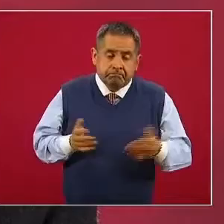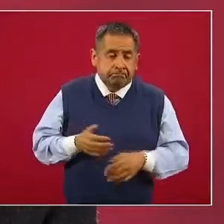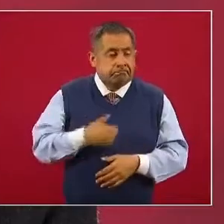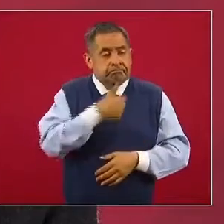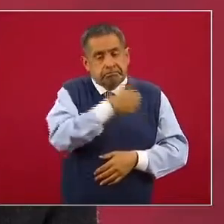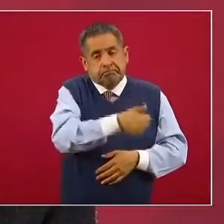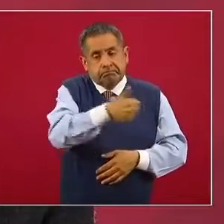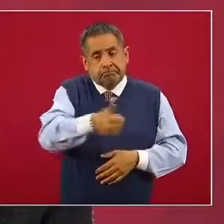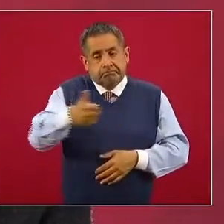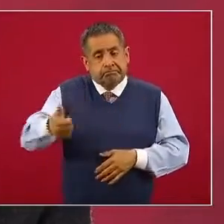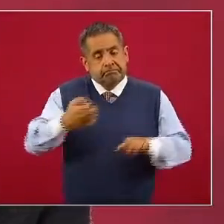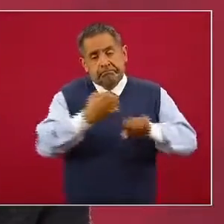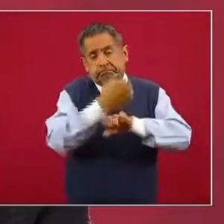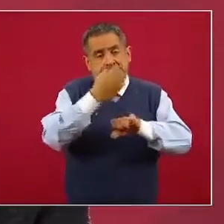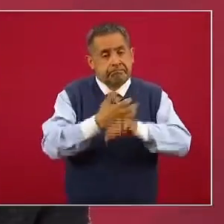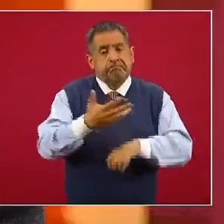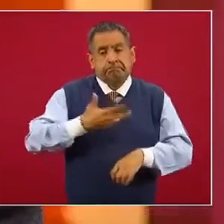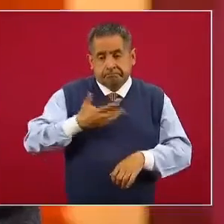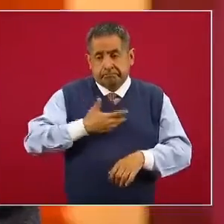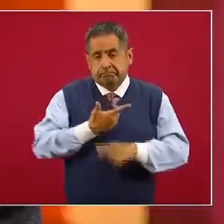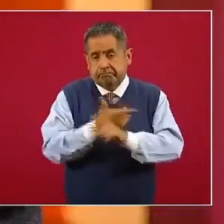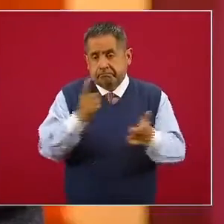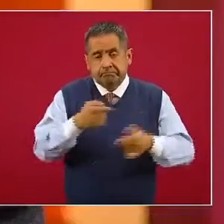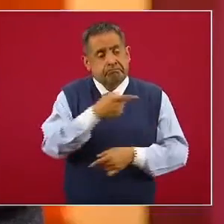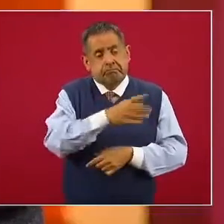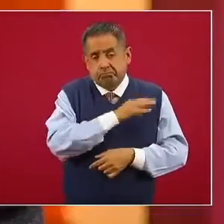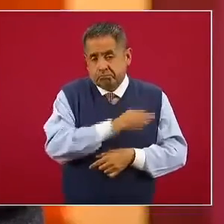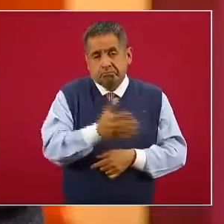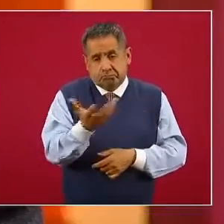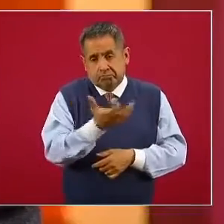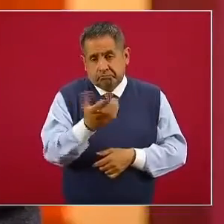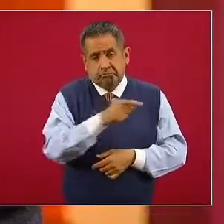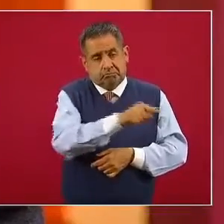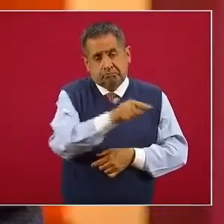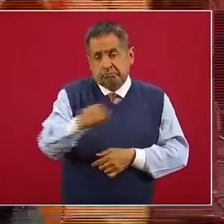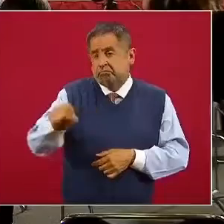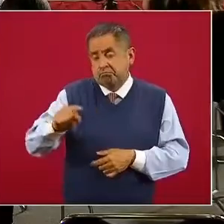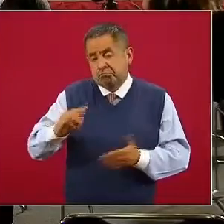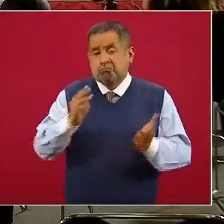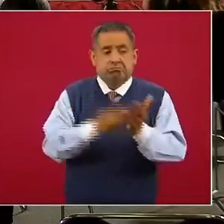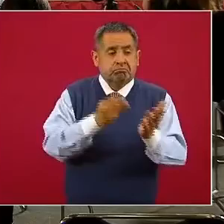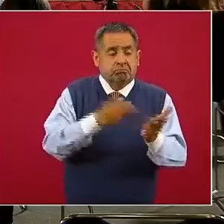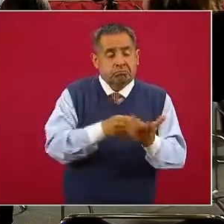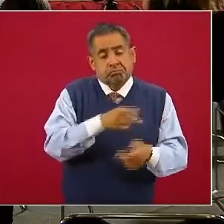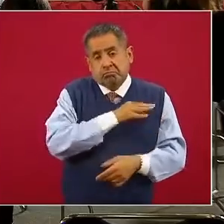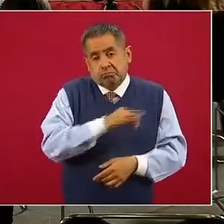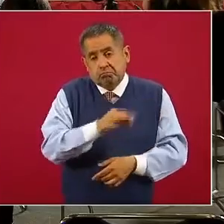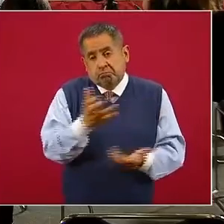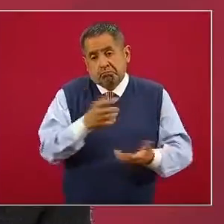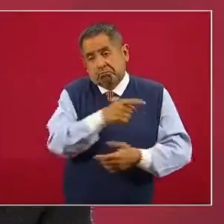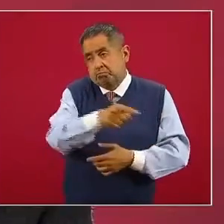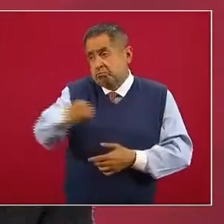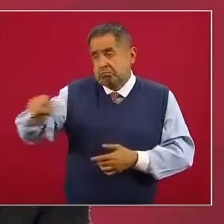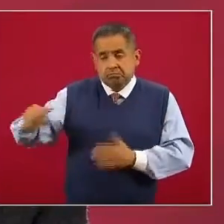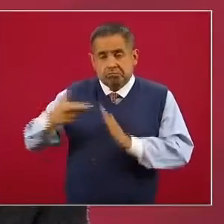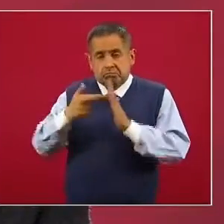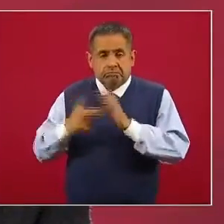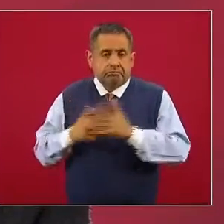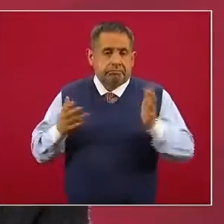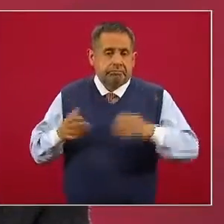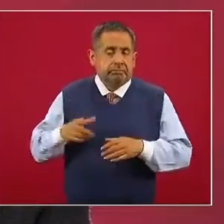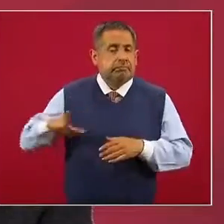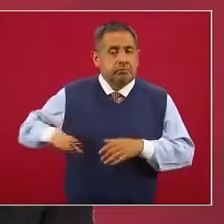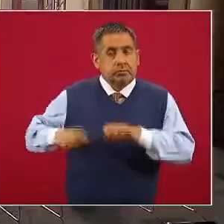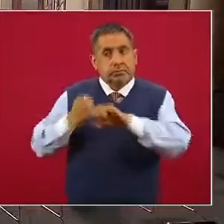y los gobiernos municipales pueden tener competencia al respecto para establecer algunas de estas medidas, sobre todo los